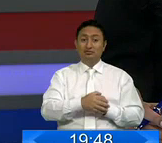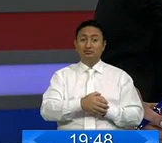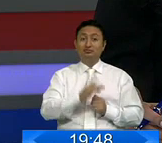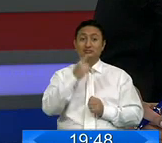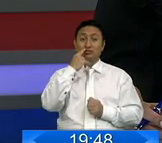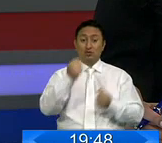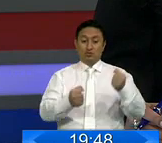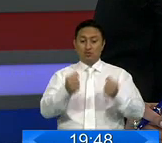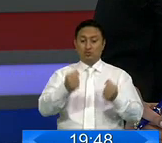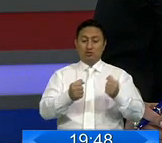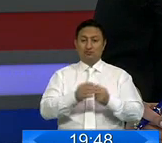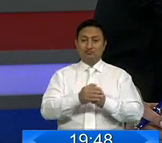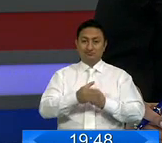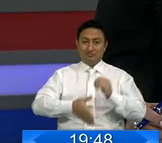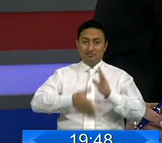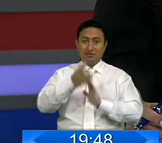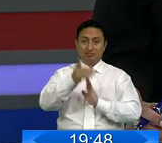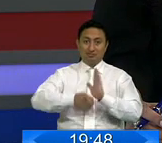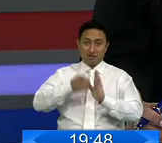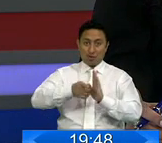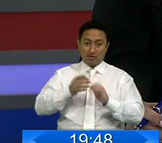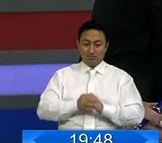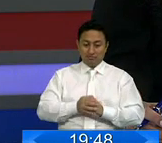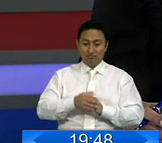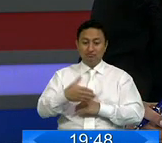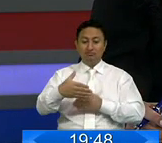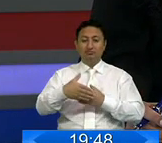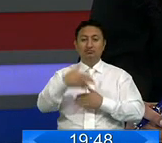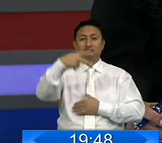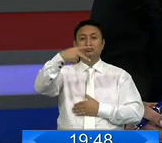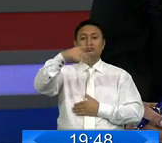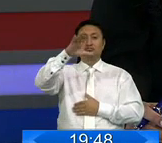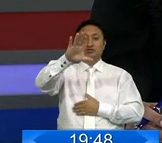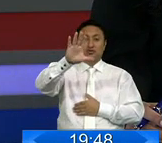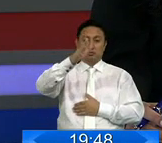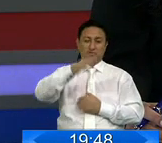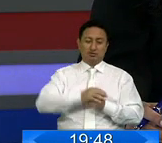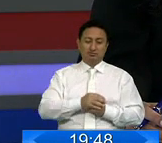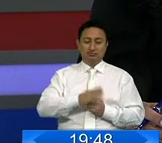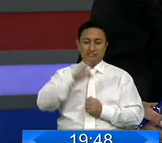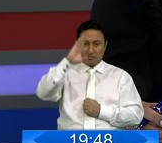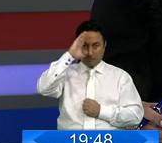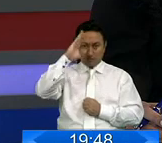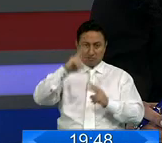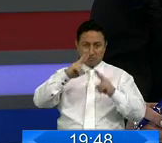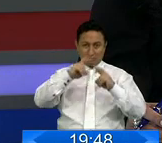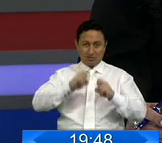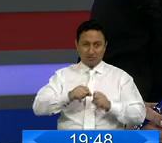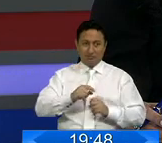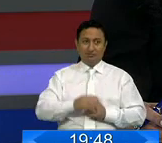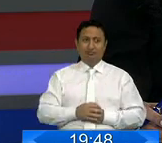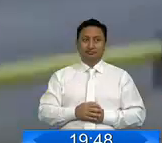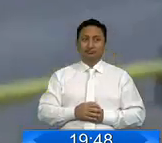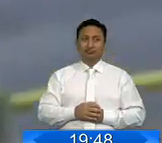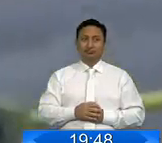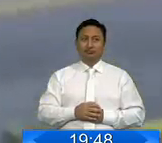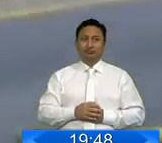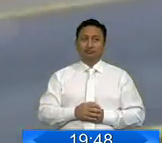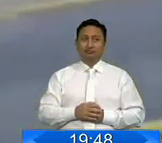conductor en la vía a Daule, a la altura del kilómetro 5 de la ruta. La policía investiga el caso.